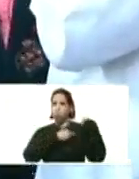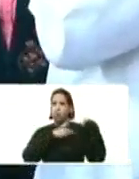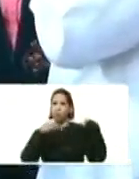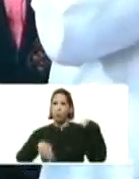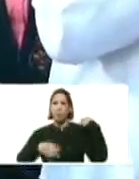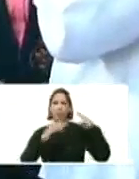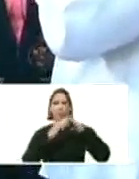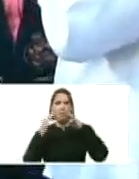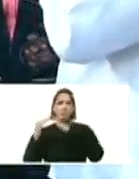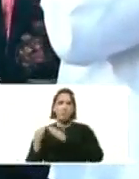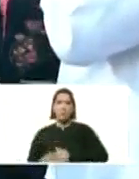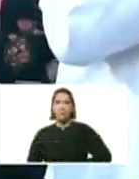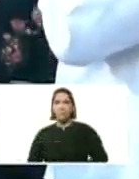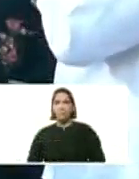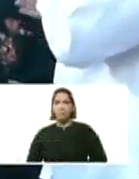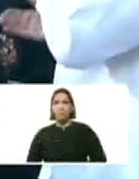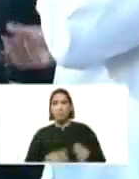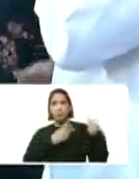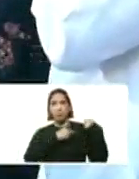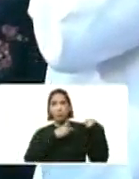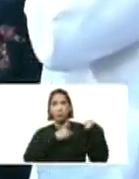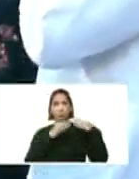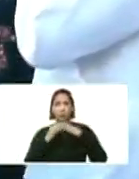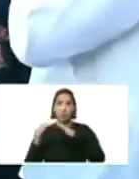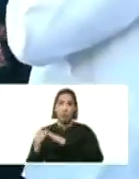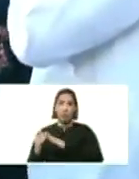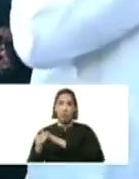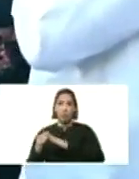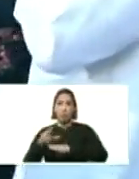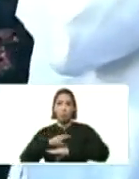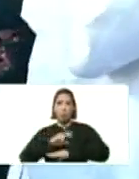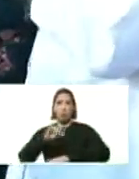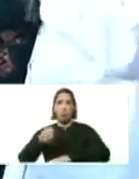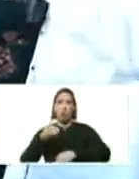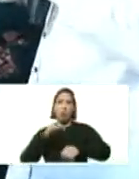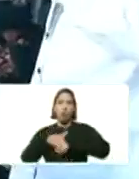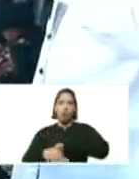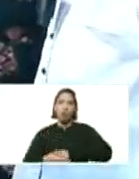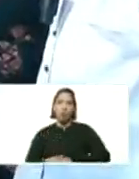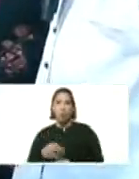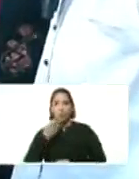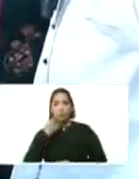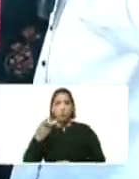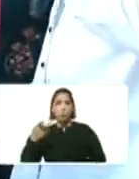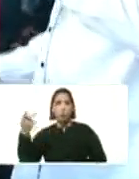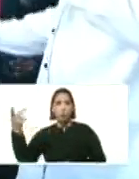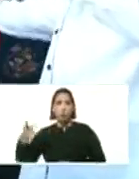casa. El dueño de casa, doctor Jorge Rodríguez, poeta,